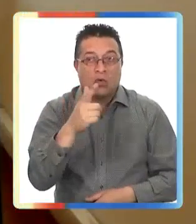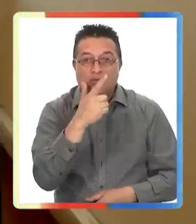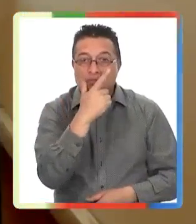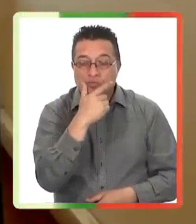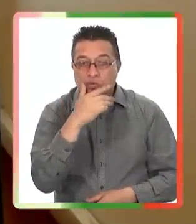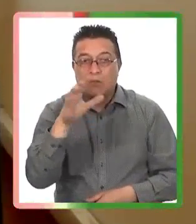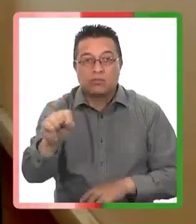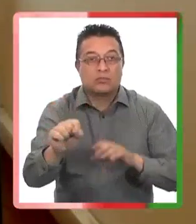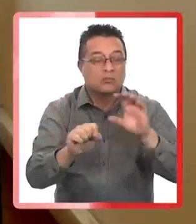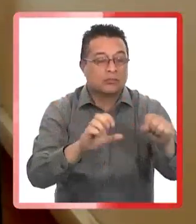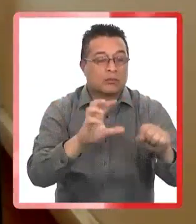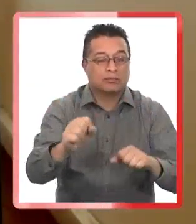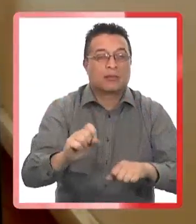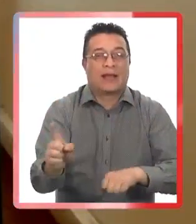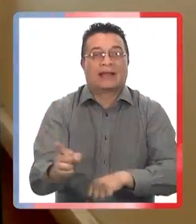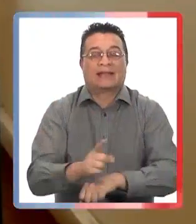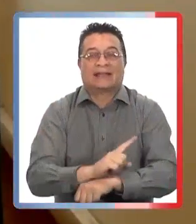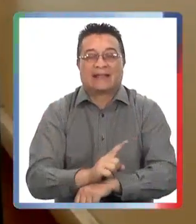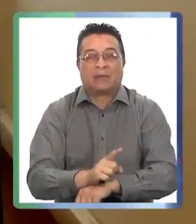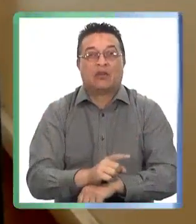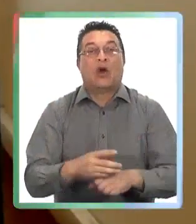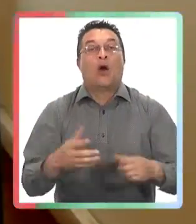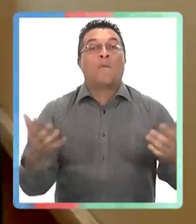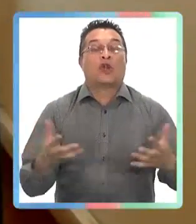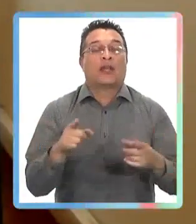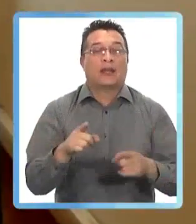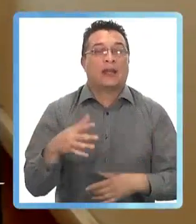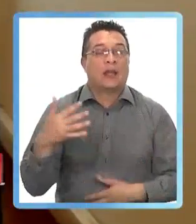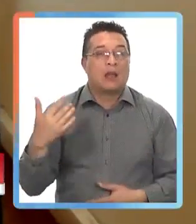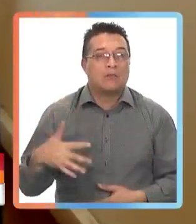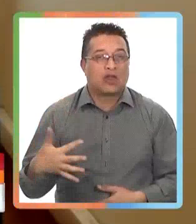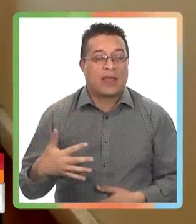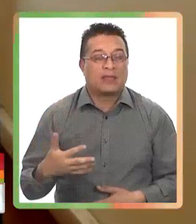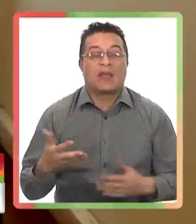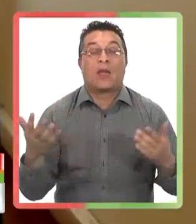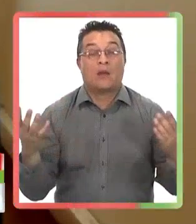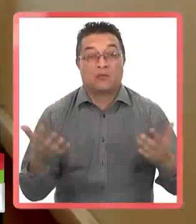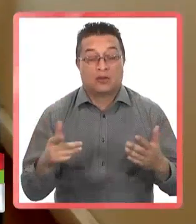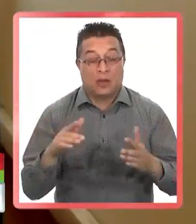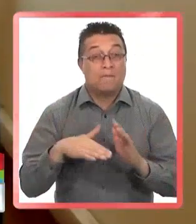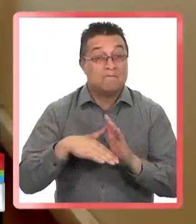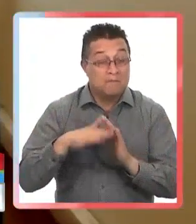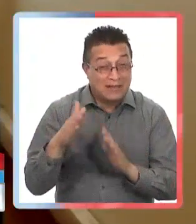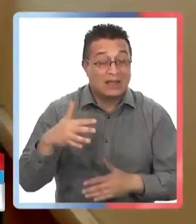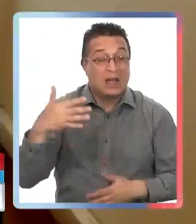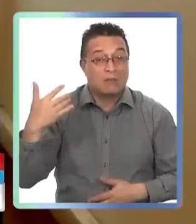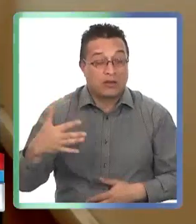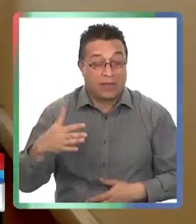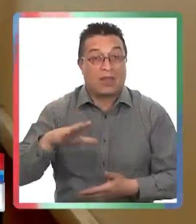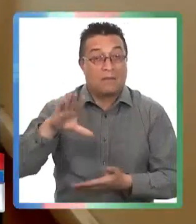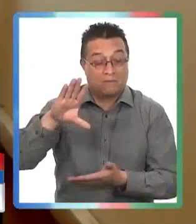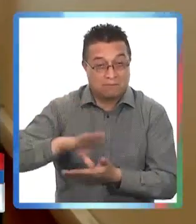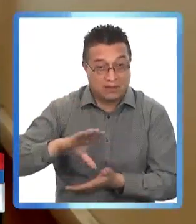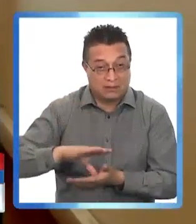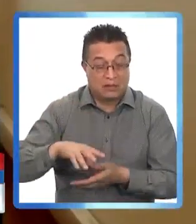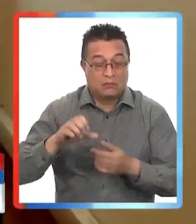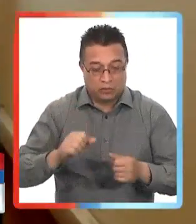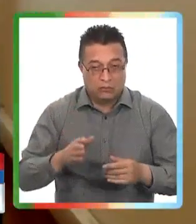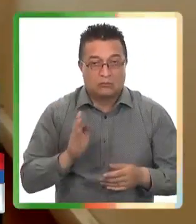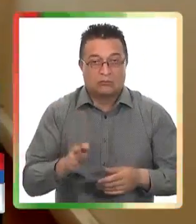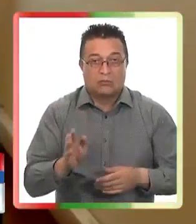detectarlo rápidamente. ¿Y por qué esto es tan importante? Porque lo más importante para el país, para mantener la